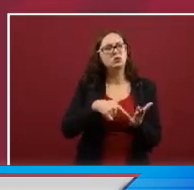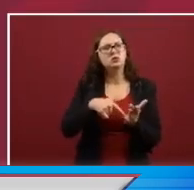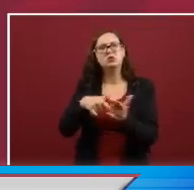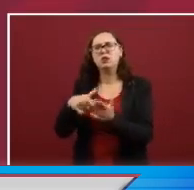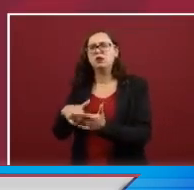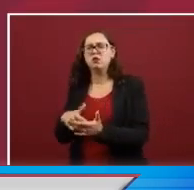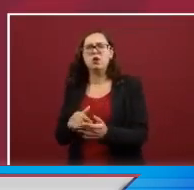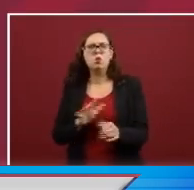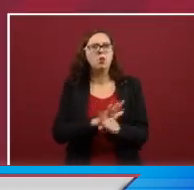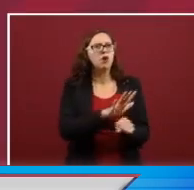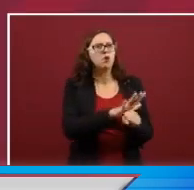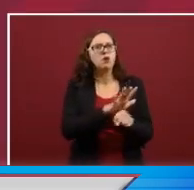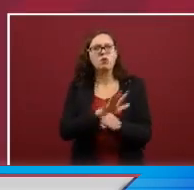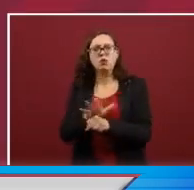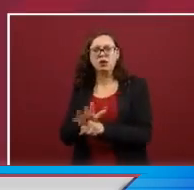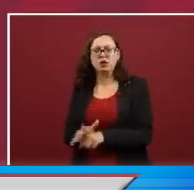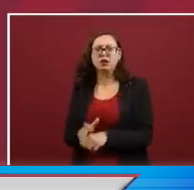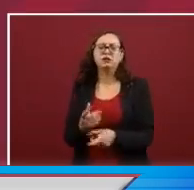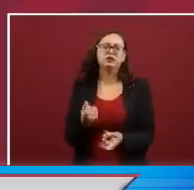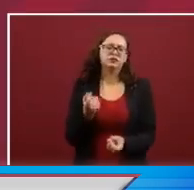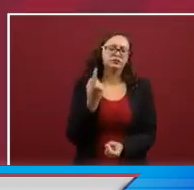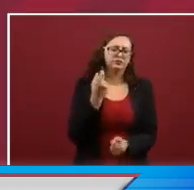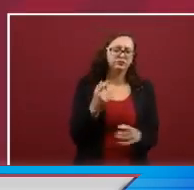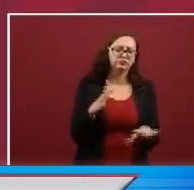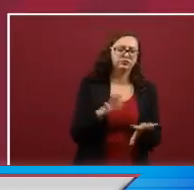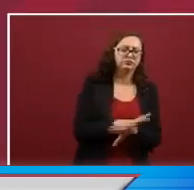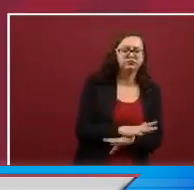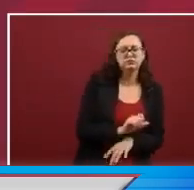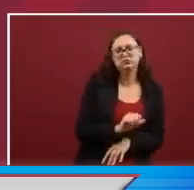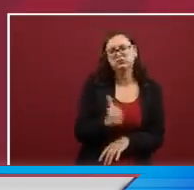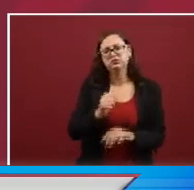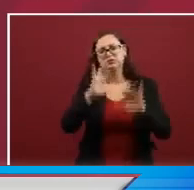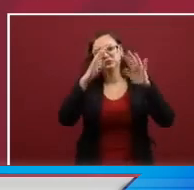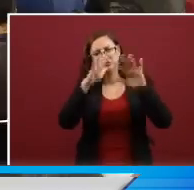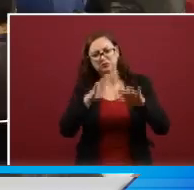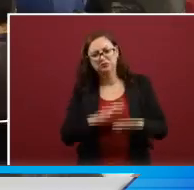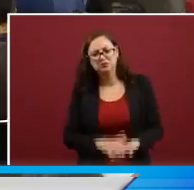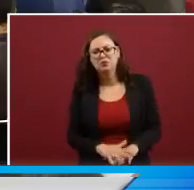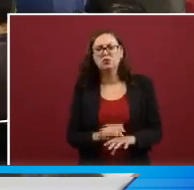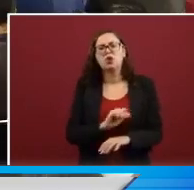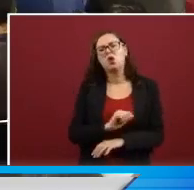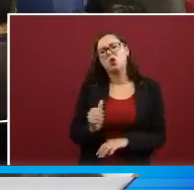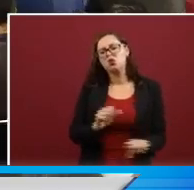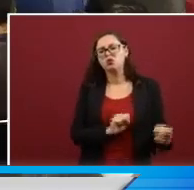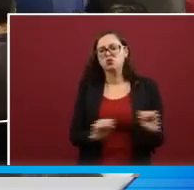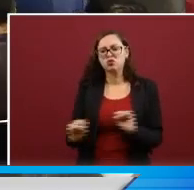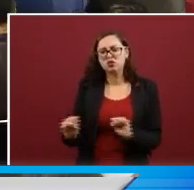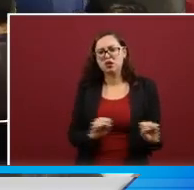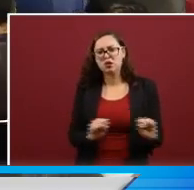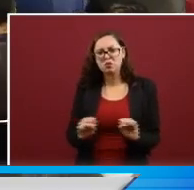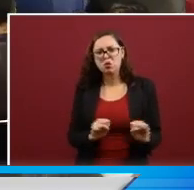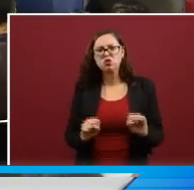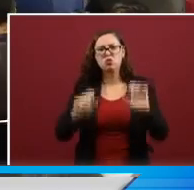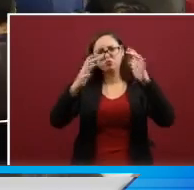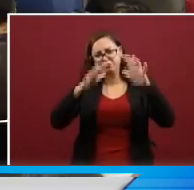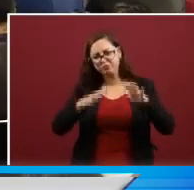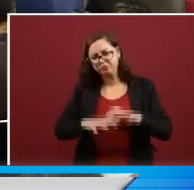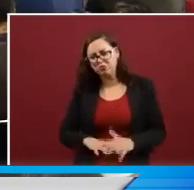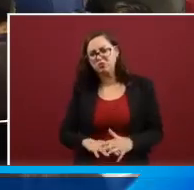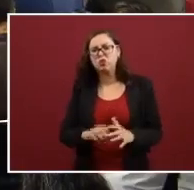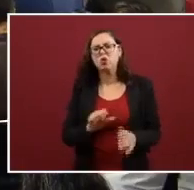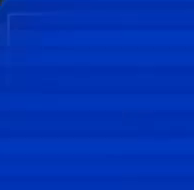compromiso de no utilizar la fuerza y la represión para detener las expresiones de inconformidad contra el gobierno que encabeza es respetuoso de los